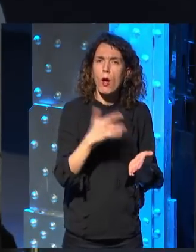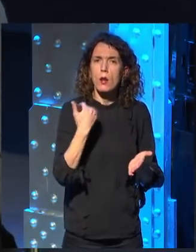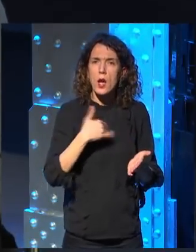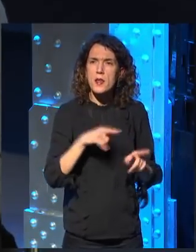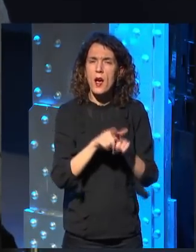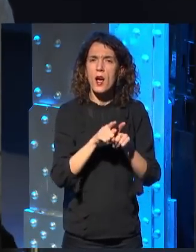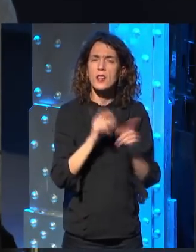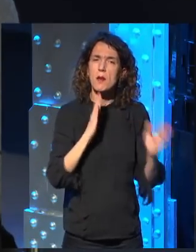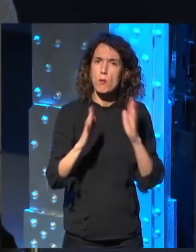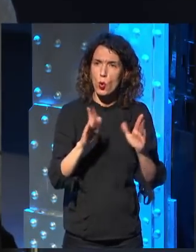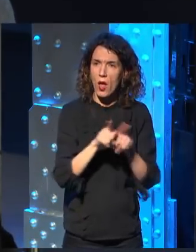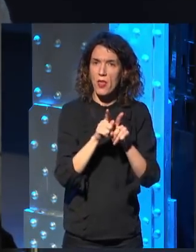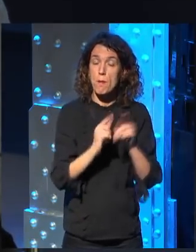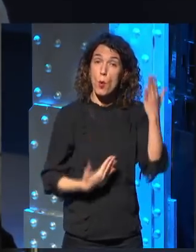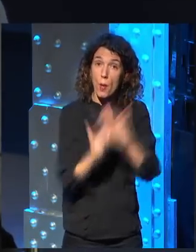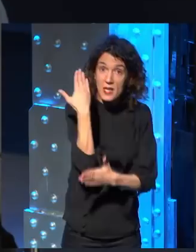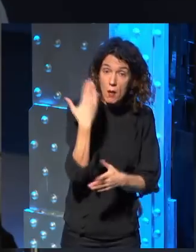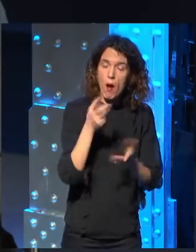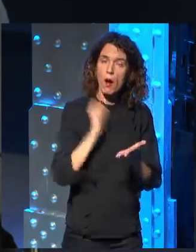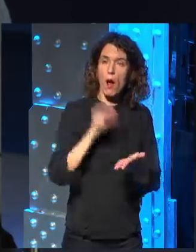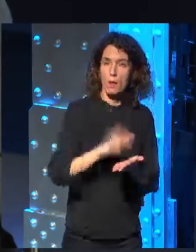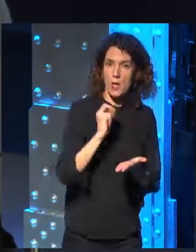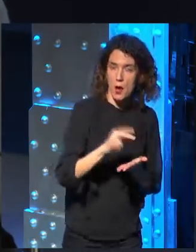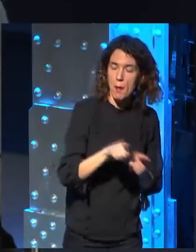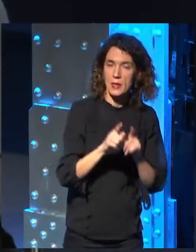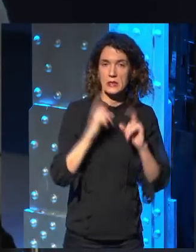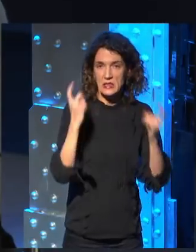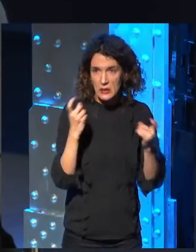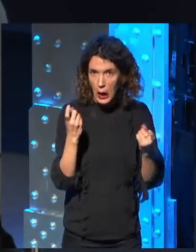Me pasé una temporada que por las mañanas caminaba para